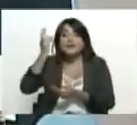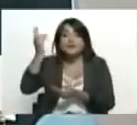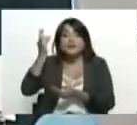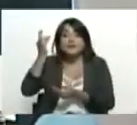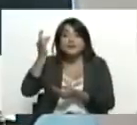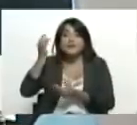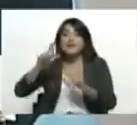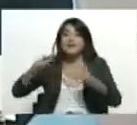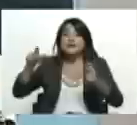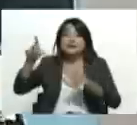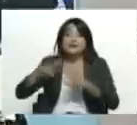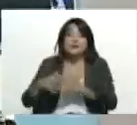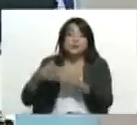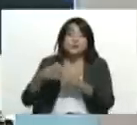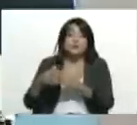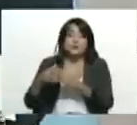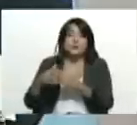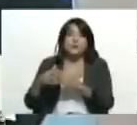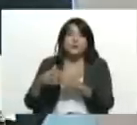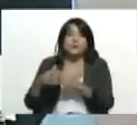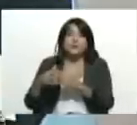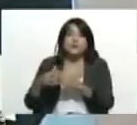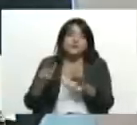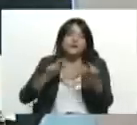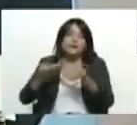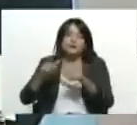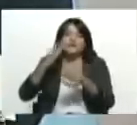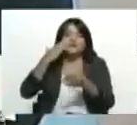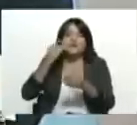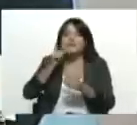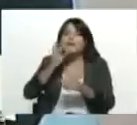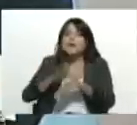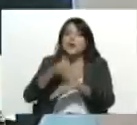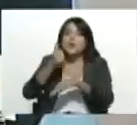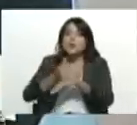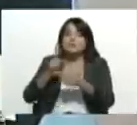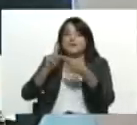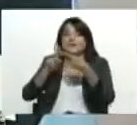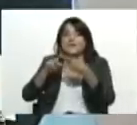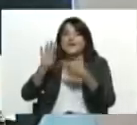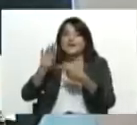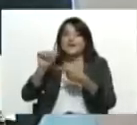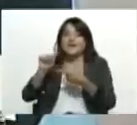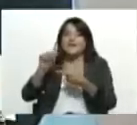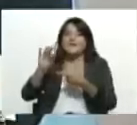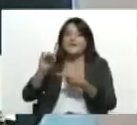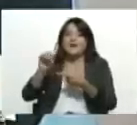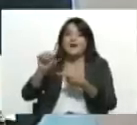América que vinculan ya directamente a Ramírez